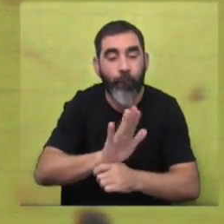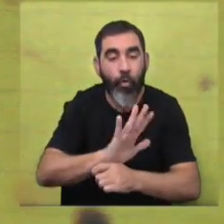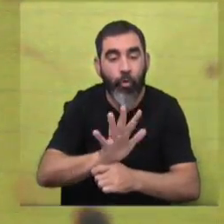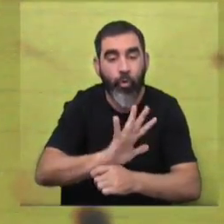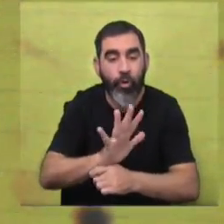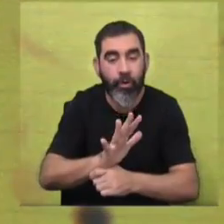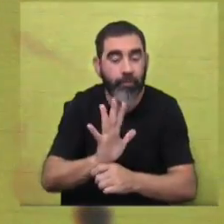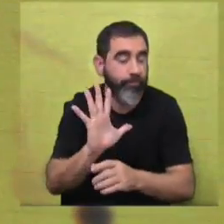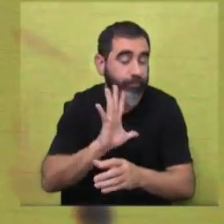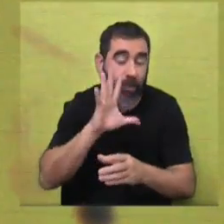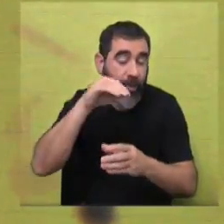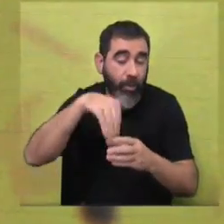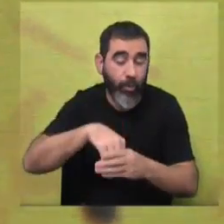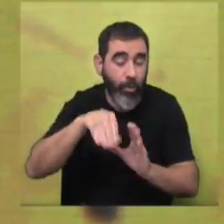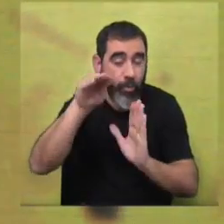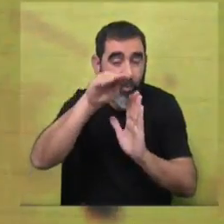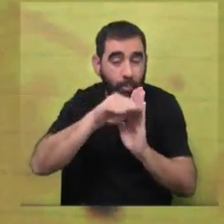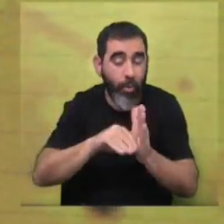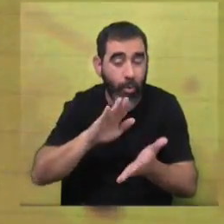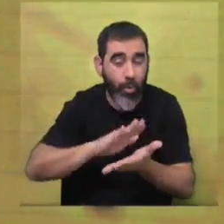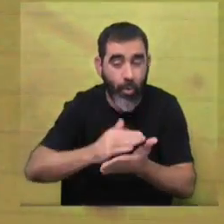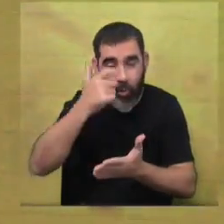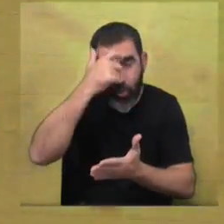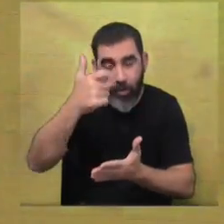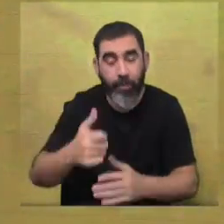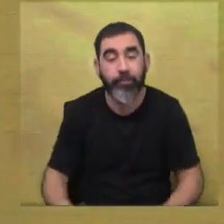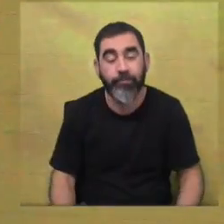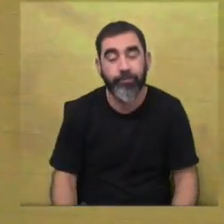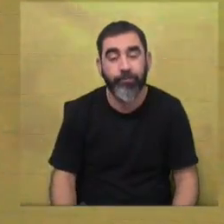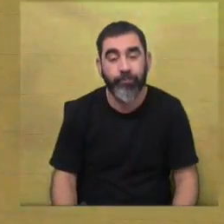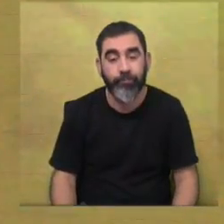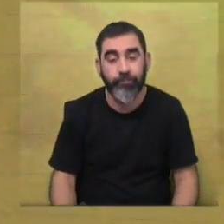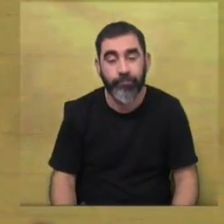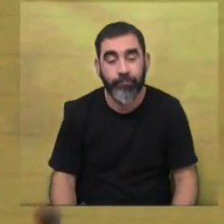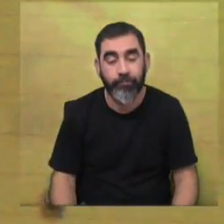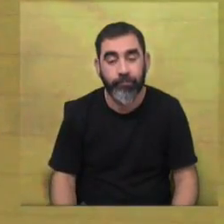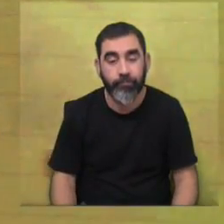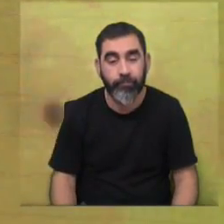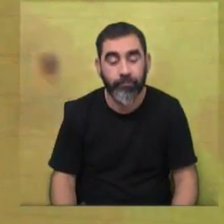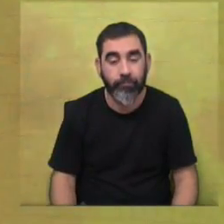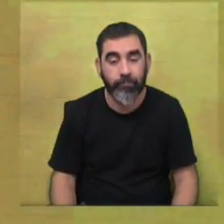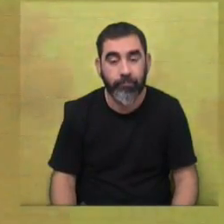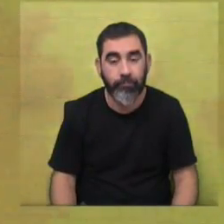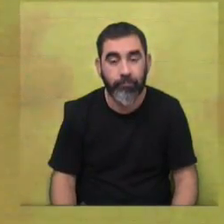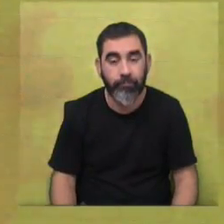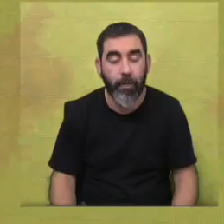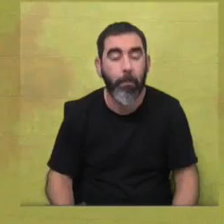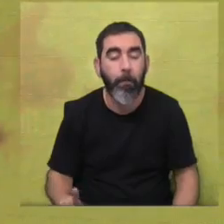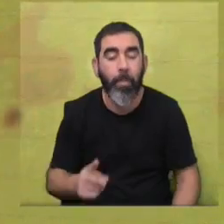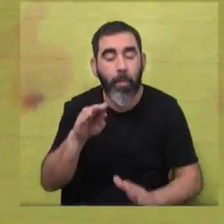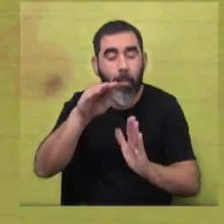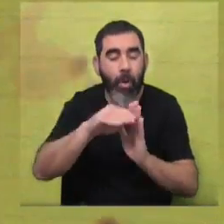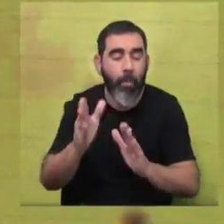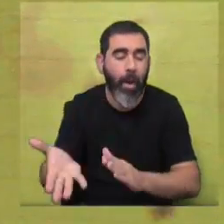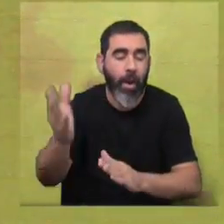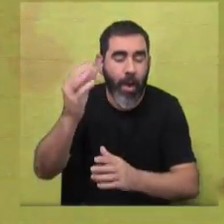que forma parte ya de Sobre Ciencia desde el minuto cero, desde el primer programa que hicimos hace muchos años atrás en radio.